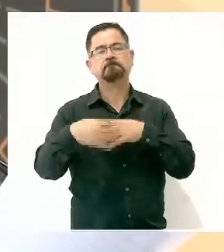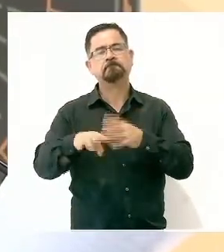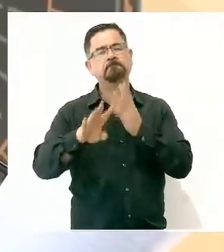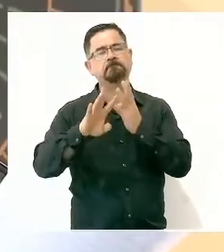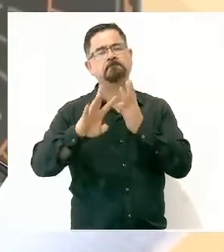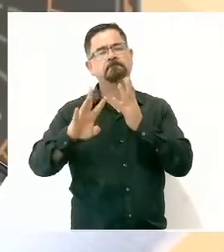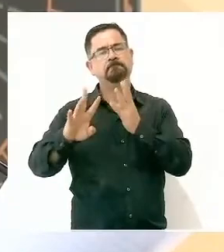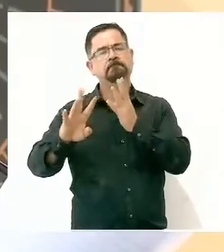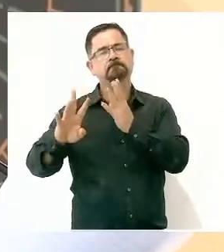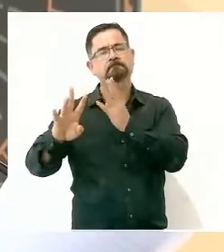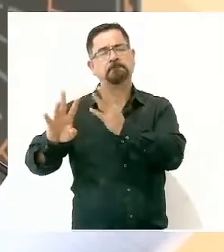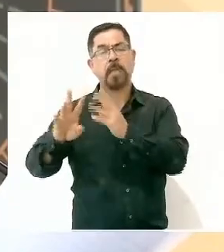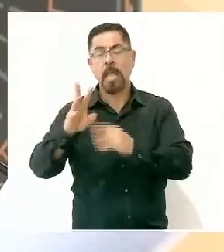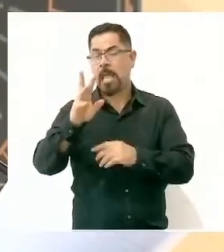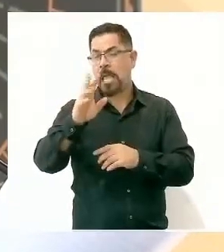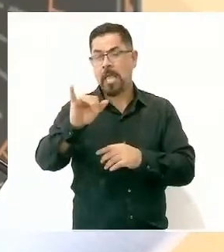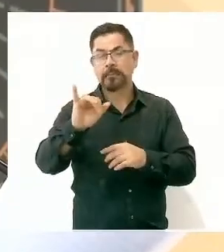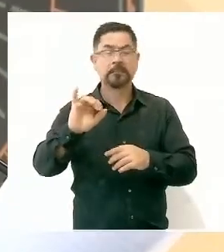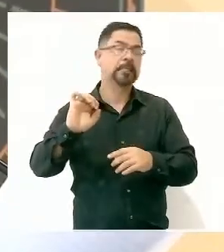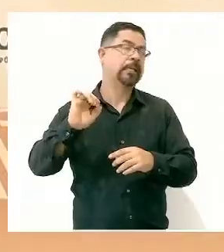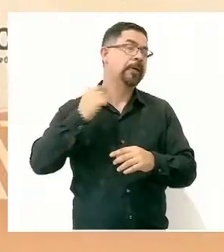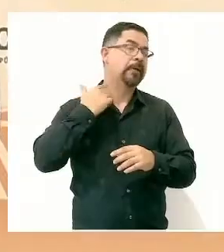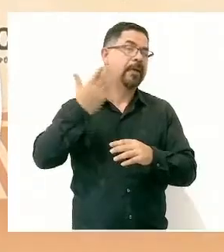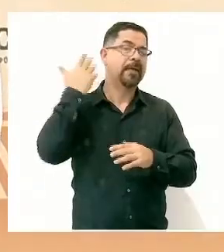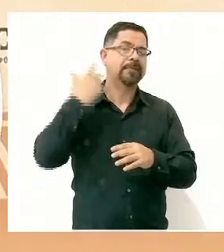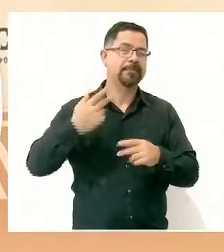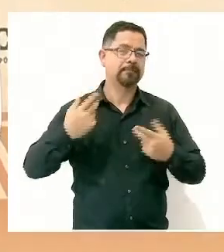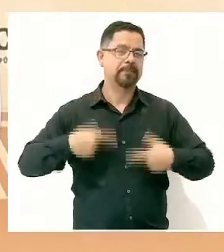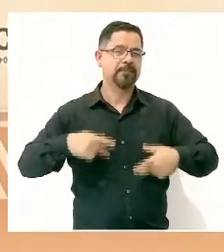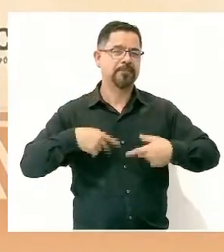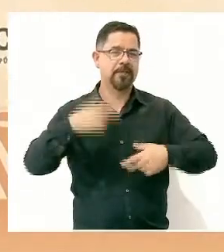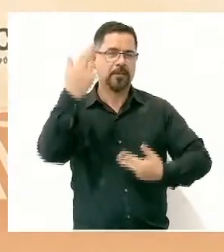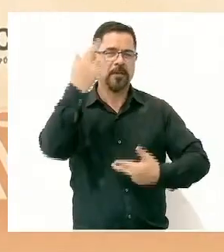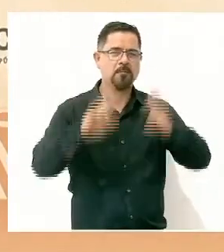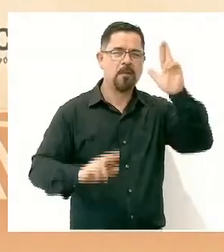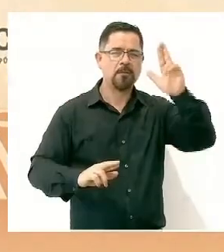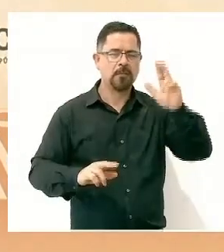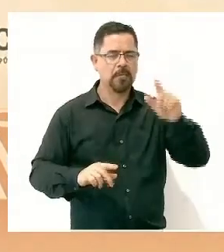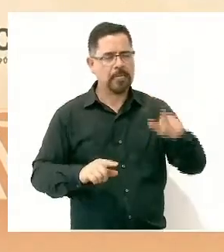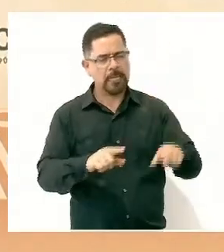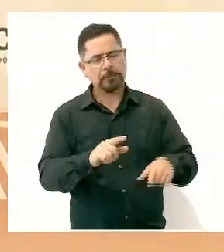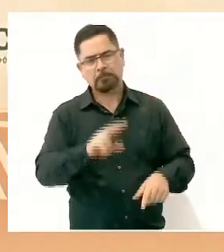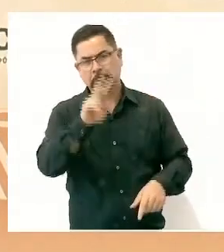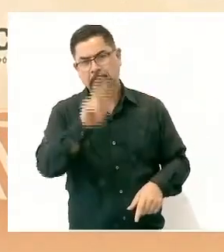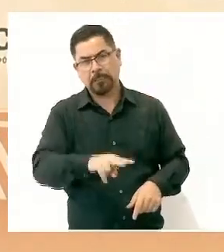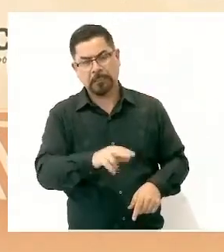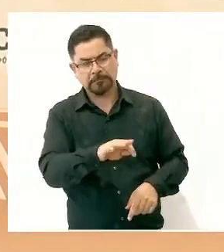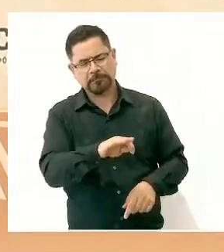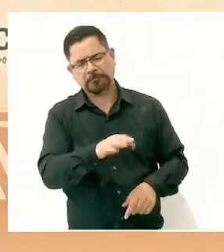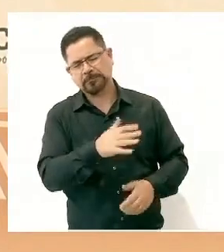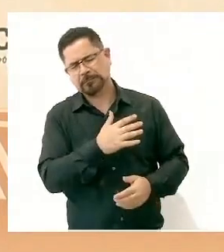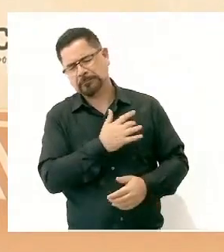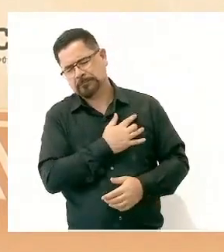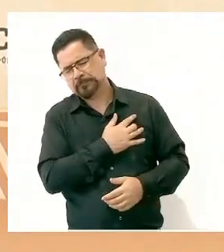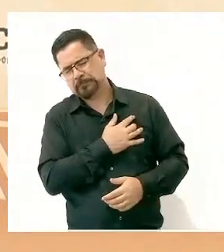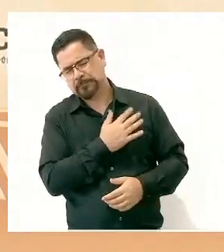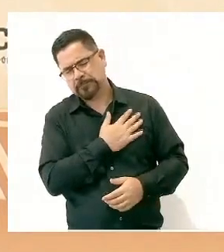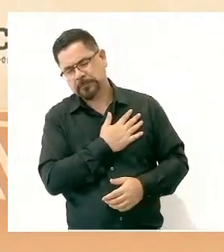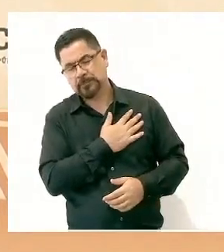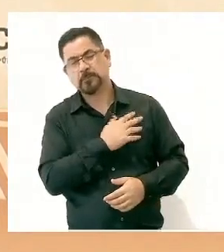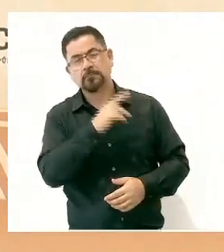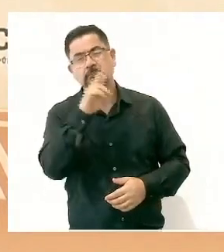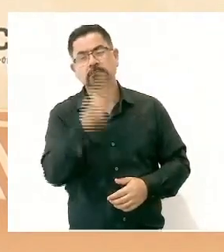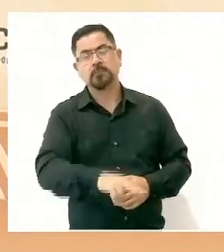eran los revolucionarios, puro corazón. Por cierto, muchos de